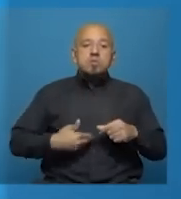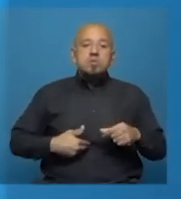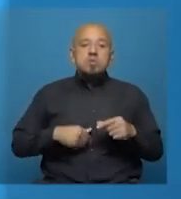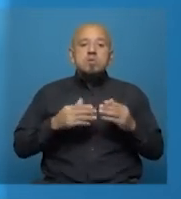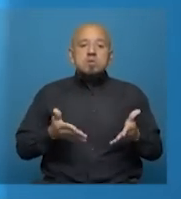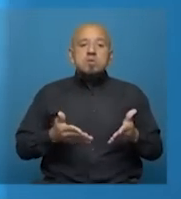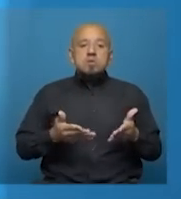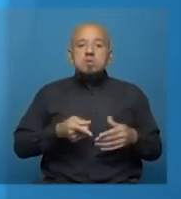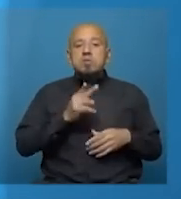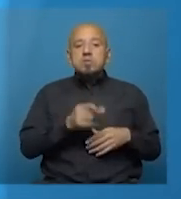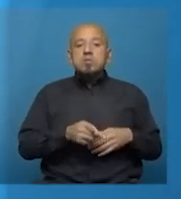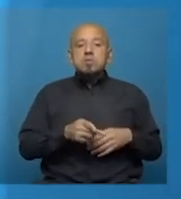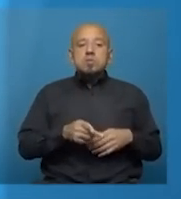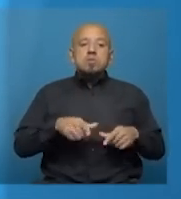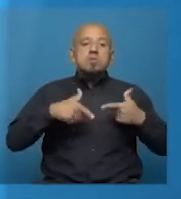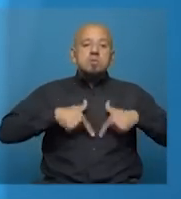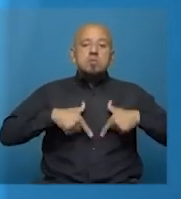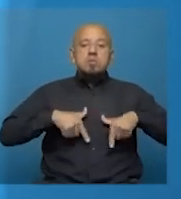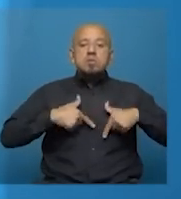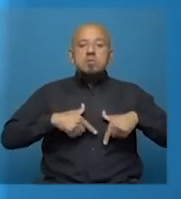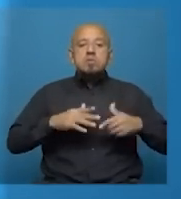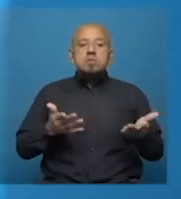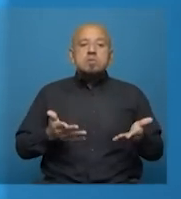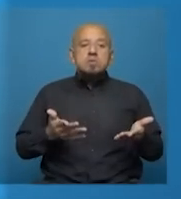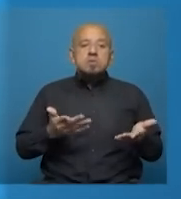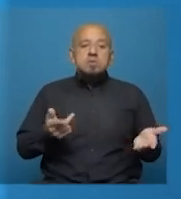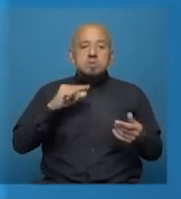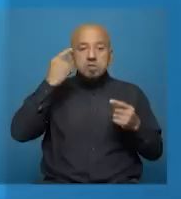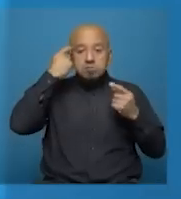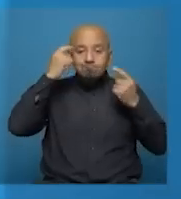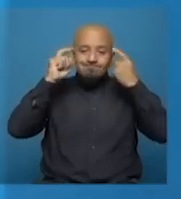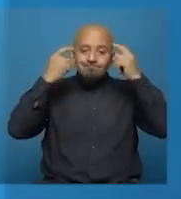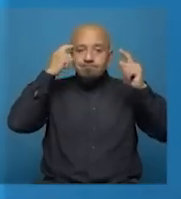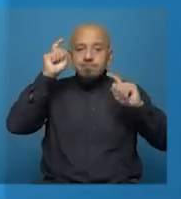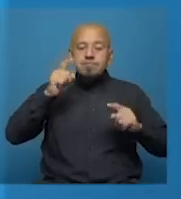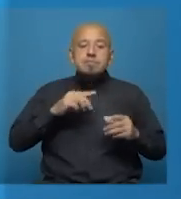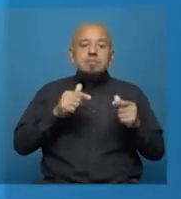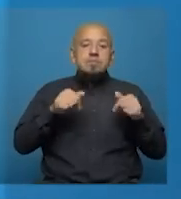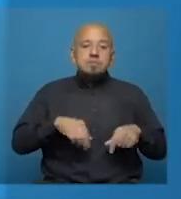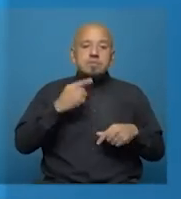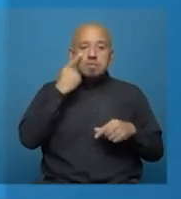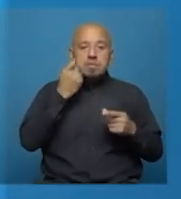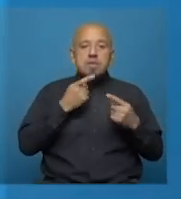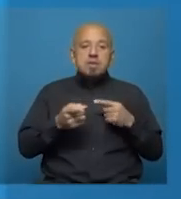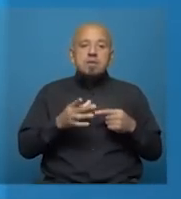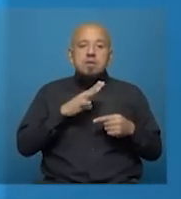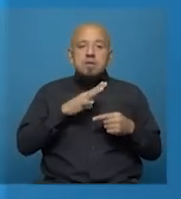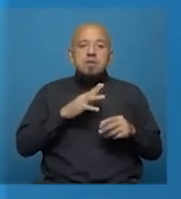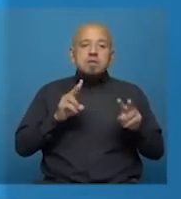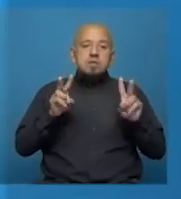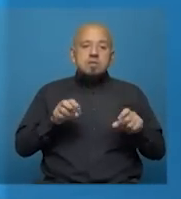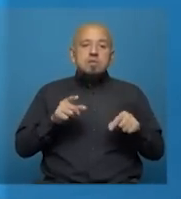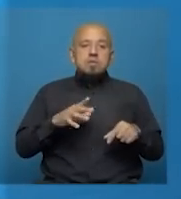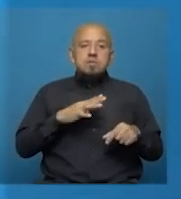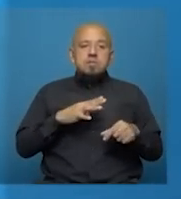fue que renunciara el ministro sin aportar ninguna idea. Yo creo que hoy se están dando cuenta de que hay temas